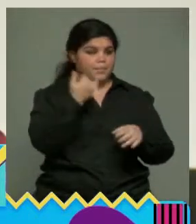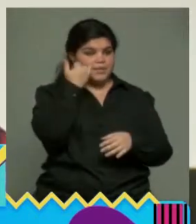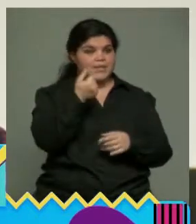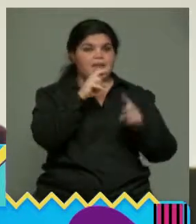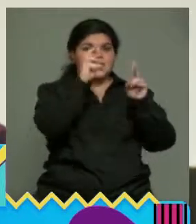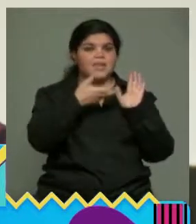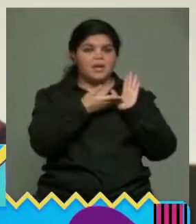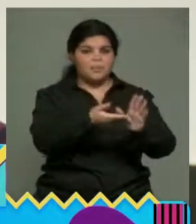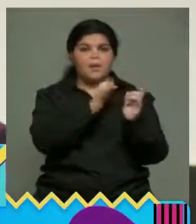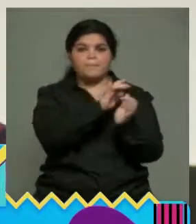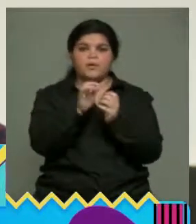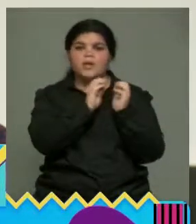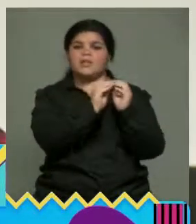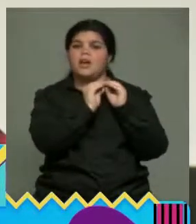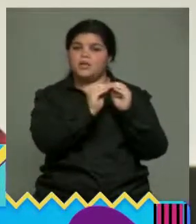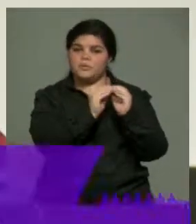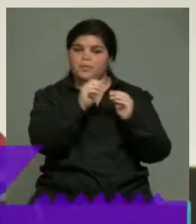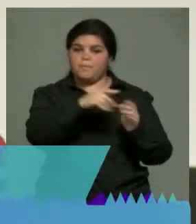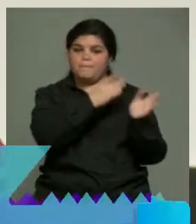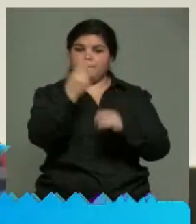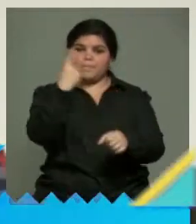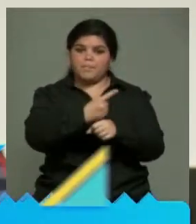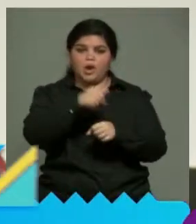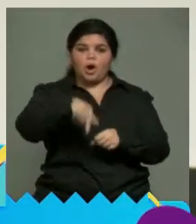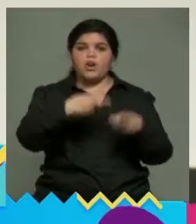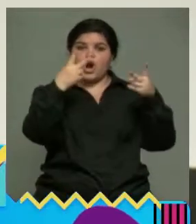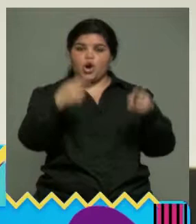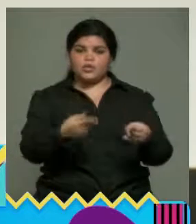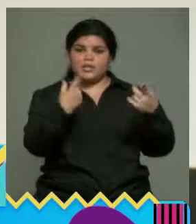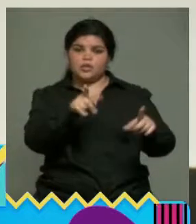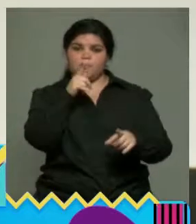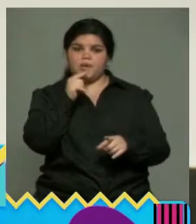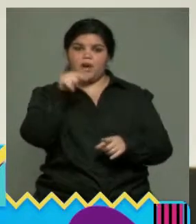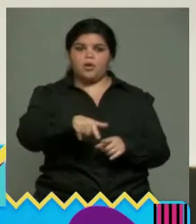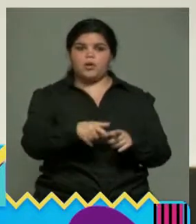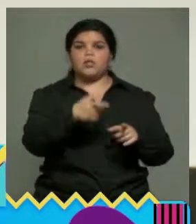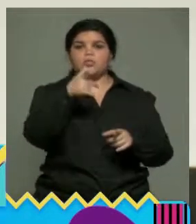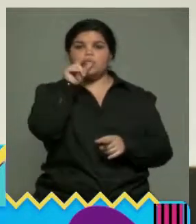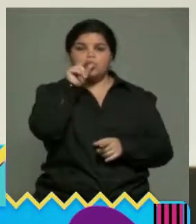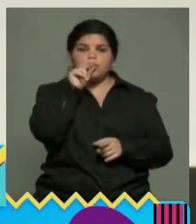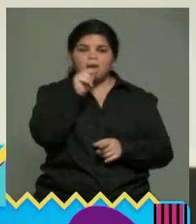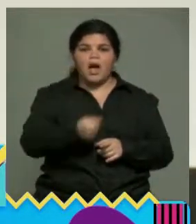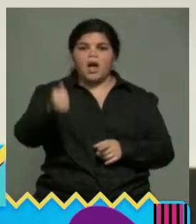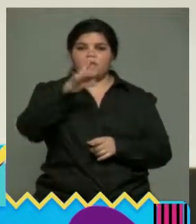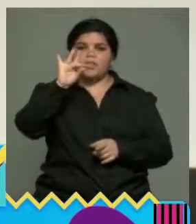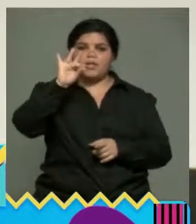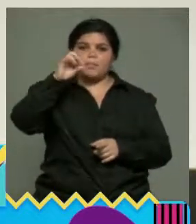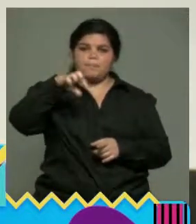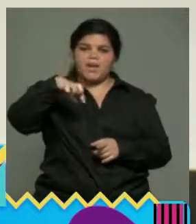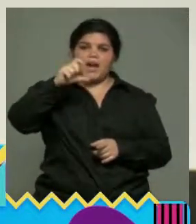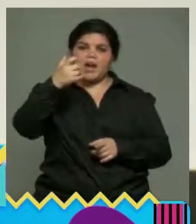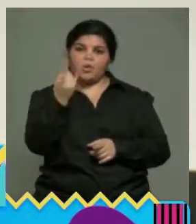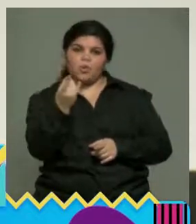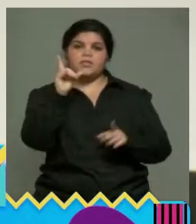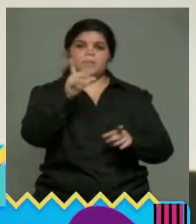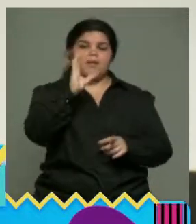tema, hemos debatido este primer bloque. Nos vamos a ir a un corte en Distintos Parecidos. Repasamos las redes sociales, estamos en Twitter en @dpsenalú, también